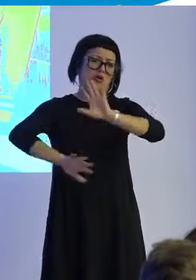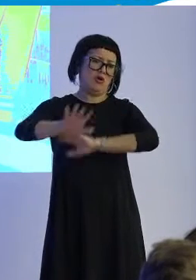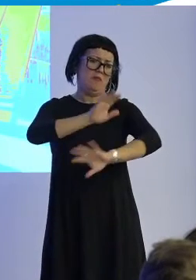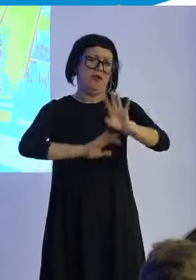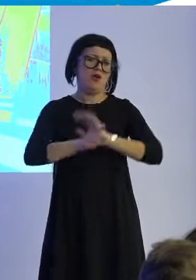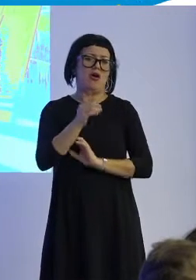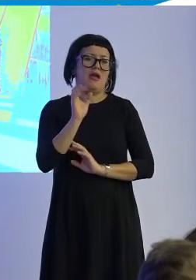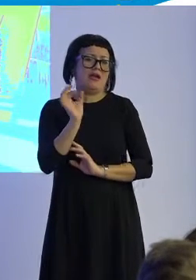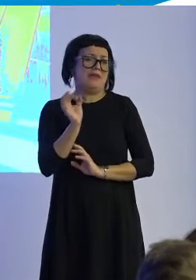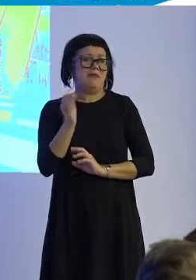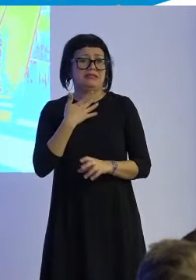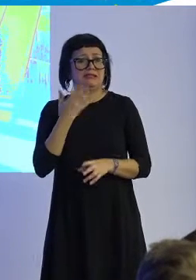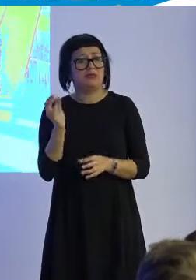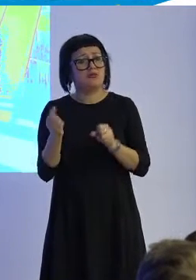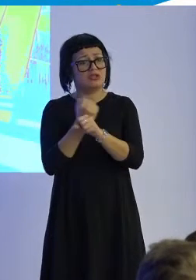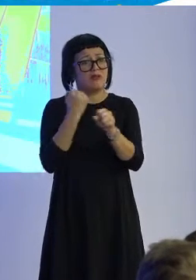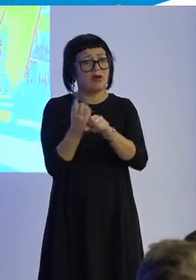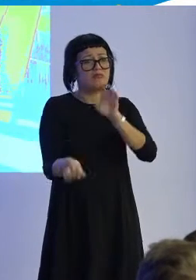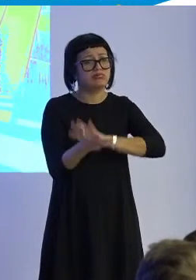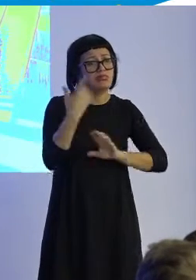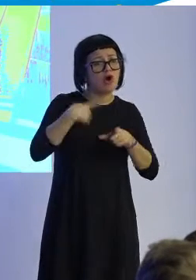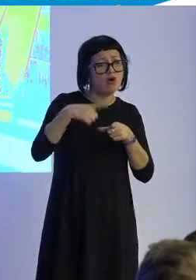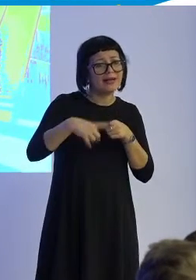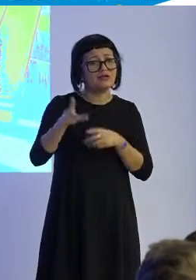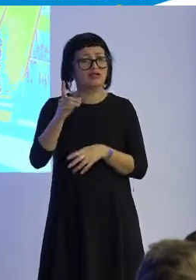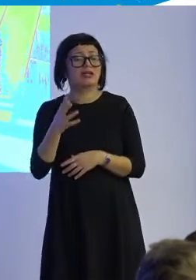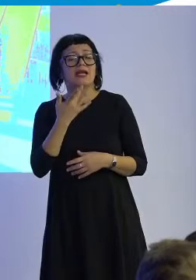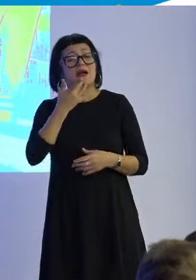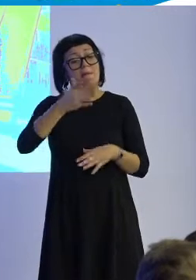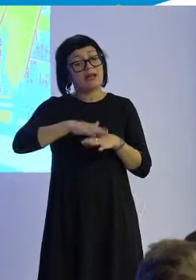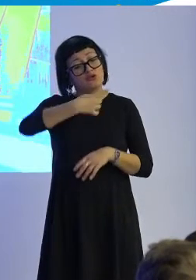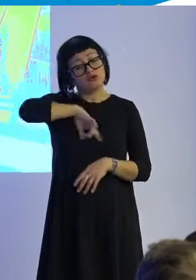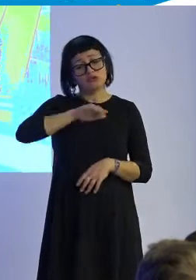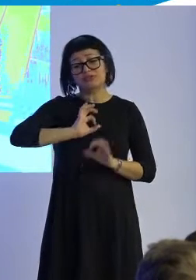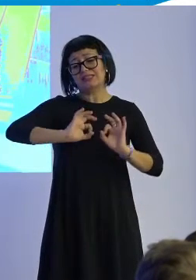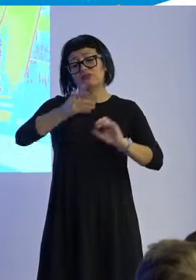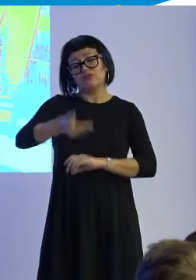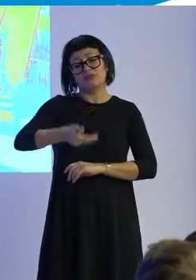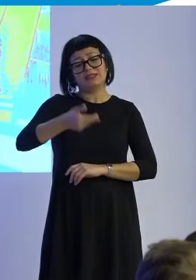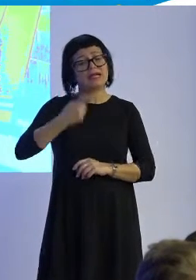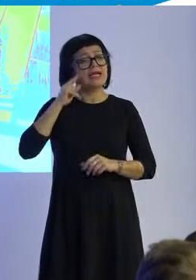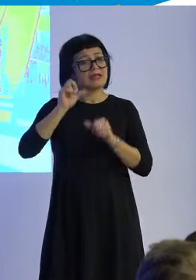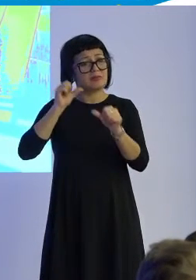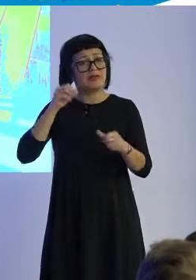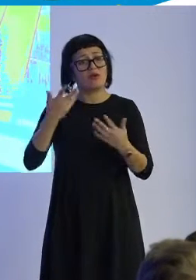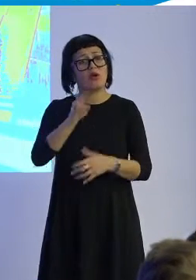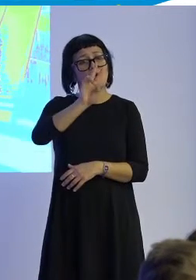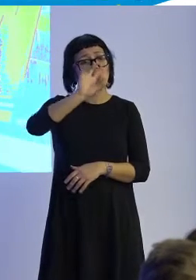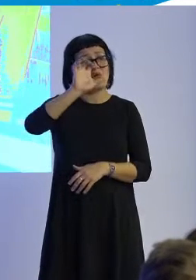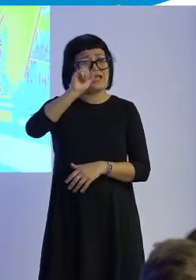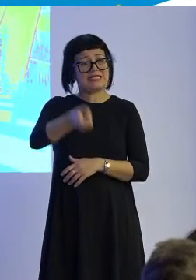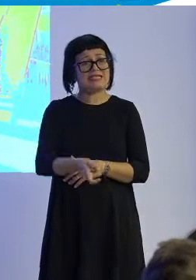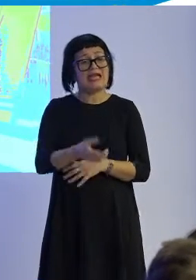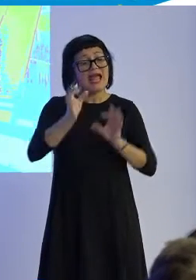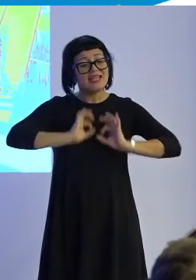todavía trabajar ahí, reconocimiento de objetos, integración de dispositivos. Para nosotros lo fundamental es la experiencia del usuario, el UX.